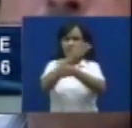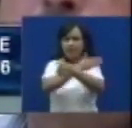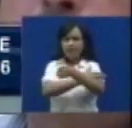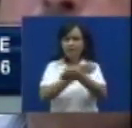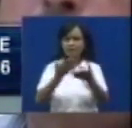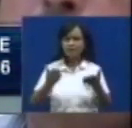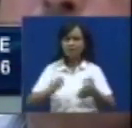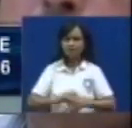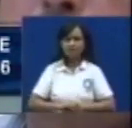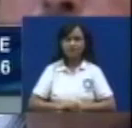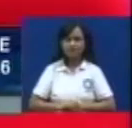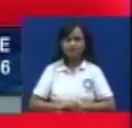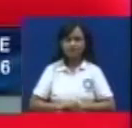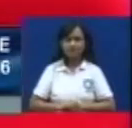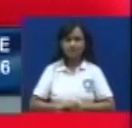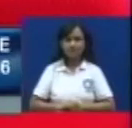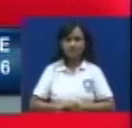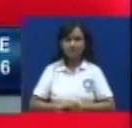hace poco realmente,